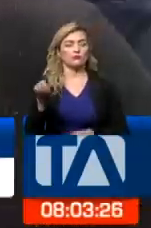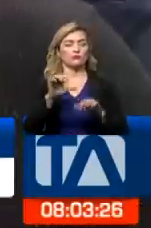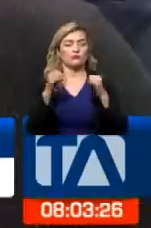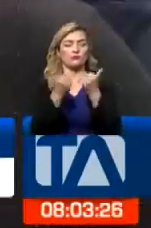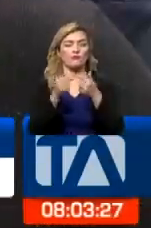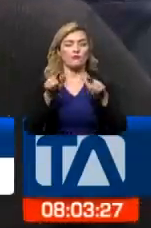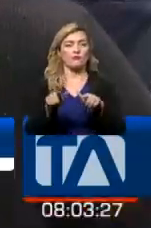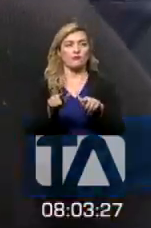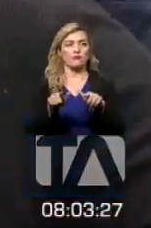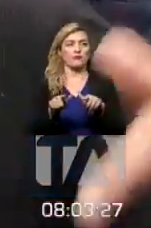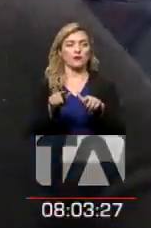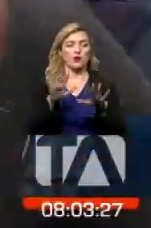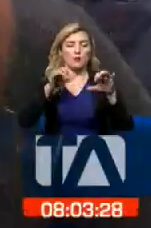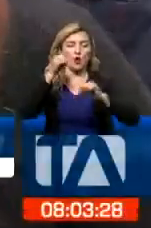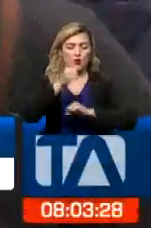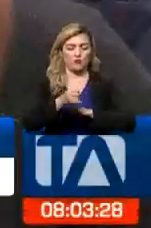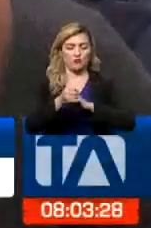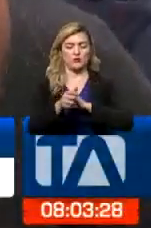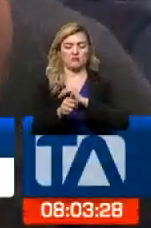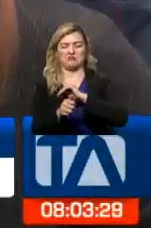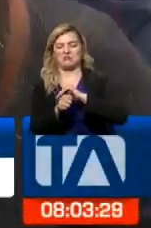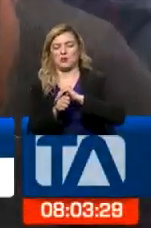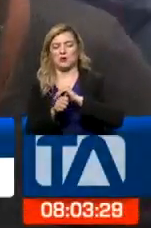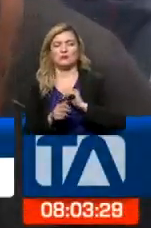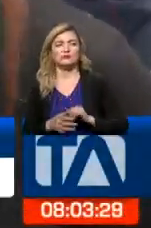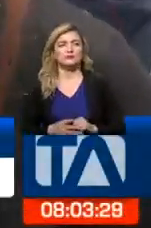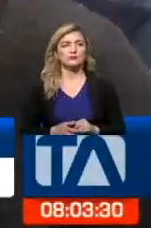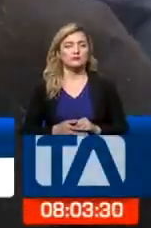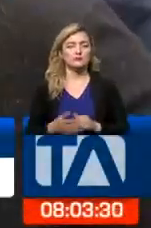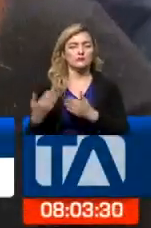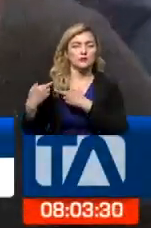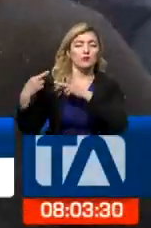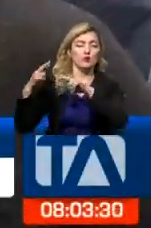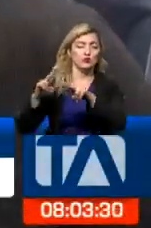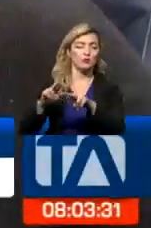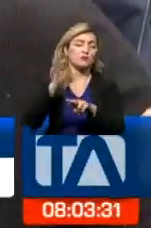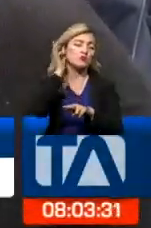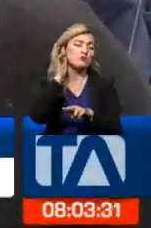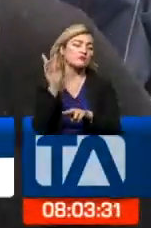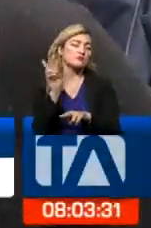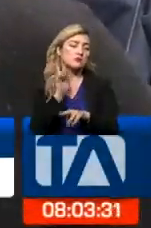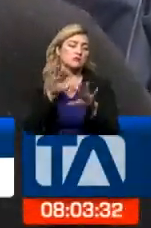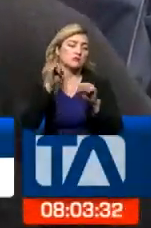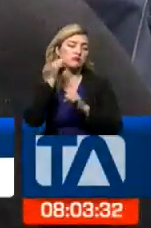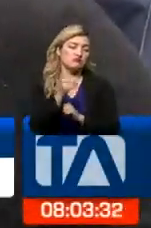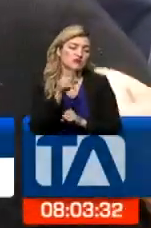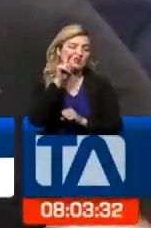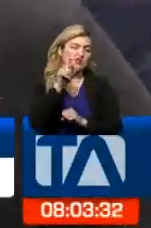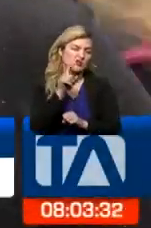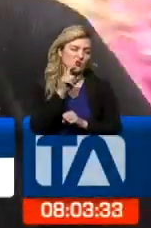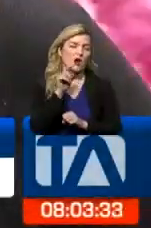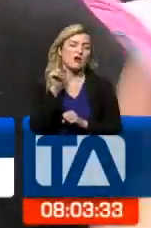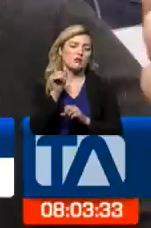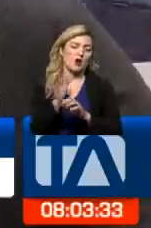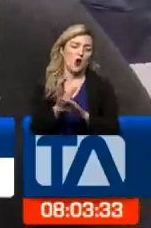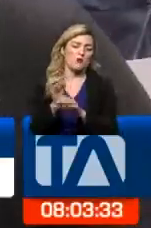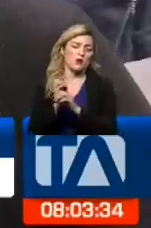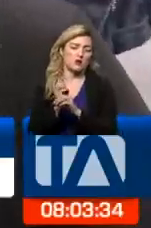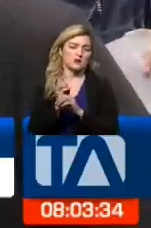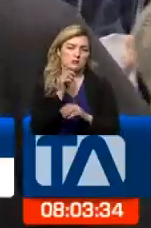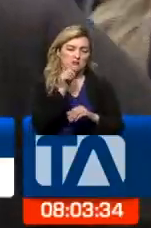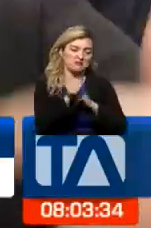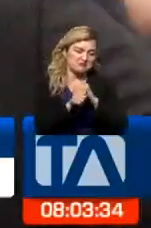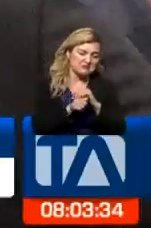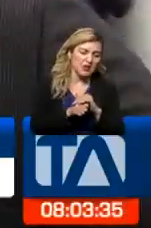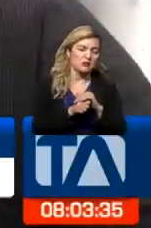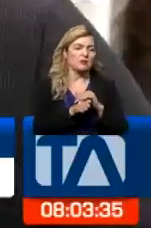su responsabilidad la tortura de las mujeres en este país, que las mujeres víctimas de violencia sexual sean forzadas a la